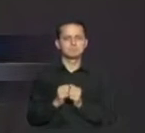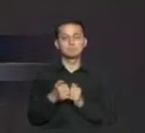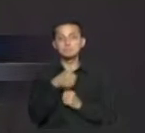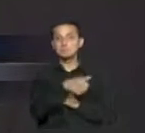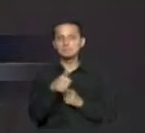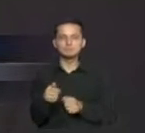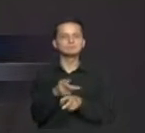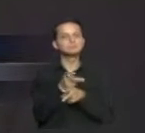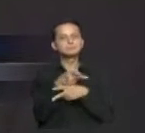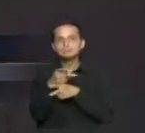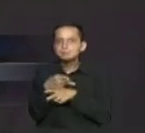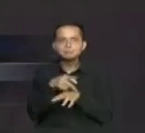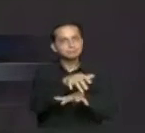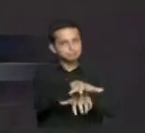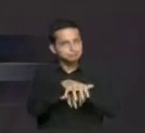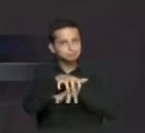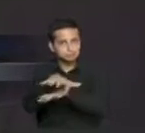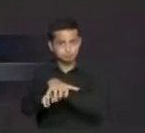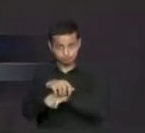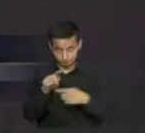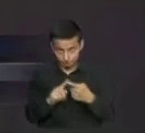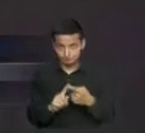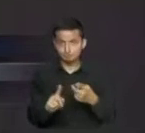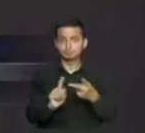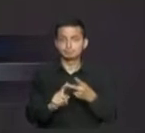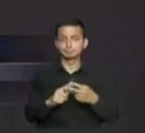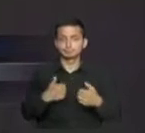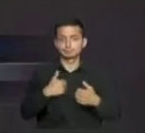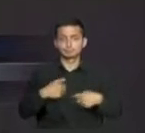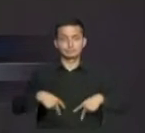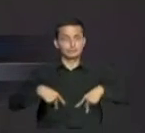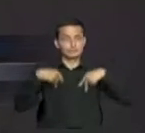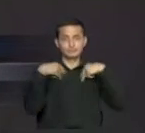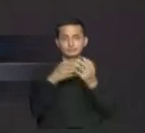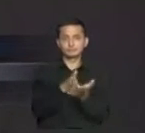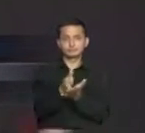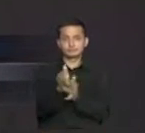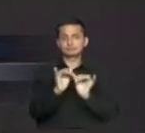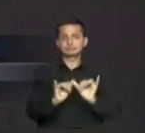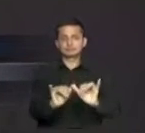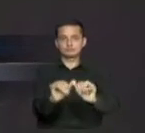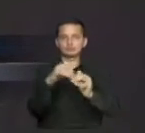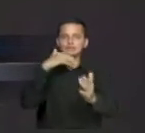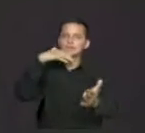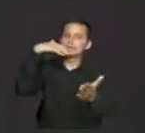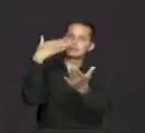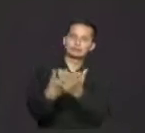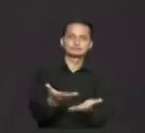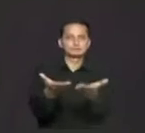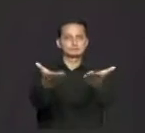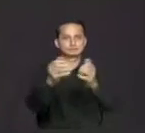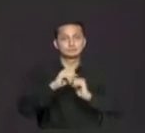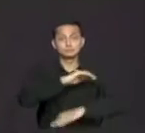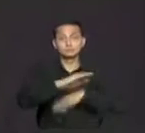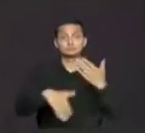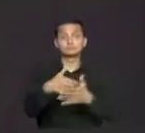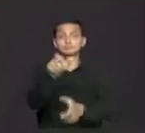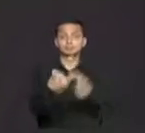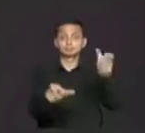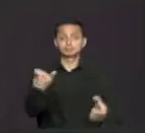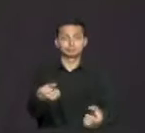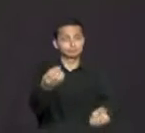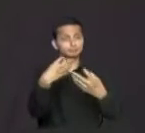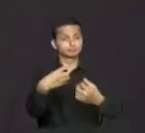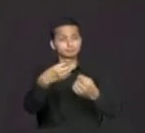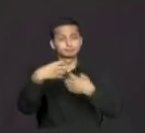y a su vez para poder subsistir en esta vida. Queremos agradecer a nombre de todo este pueblo,